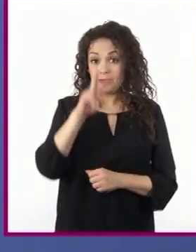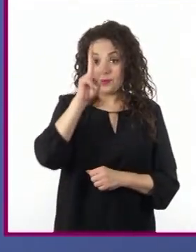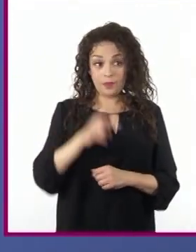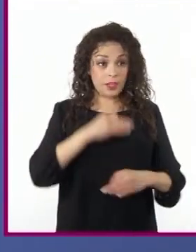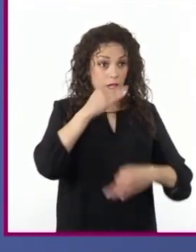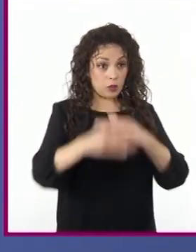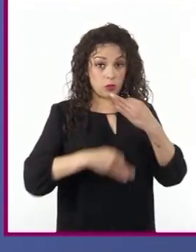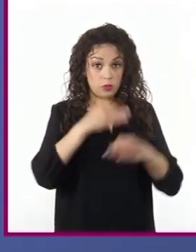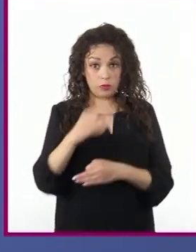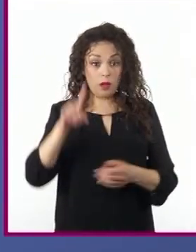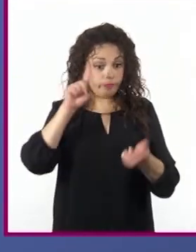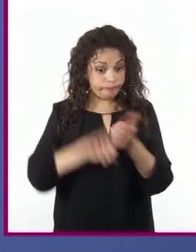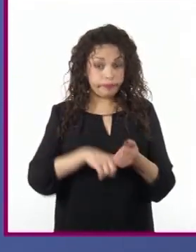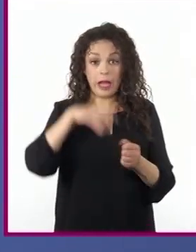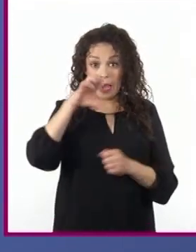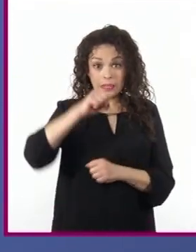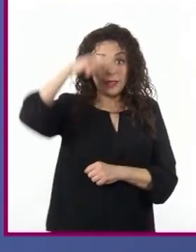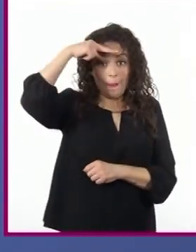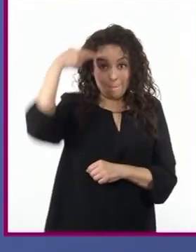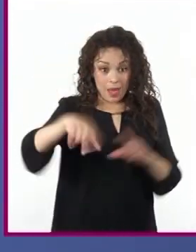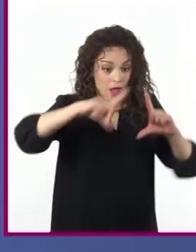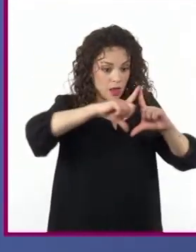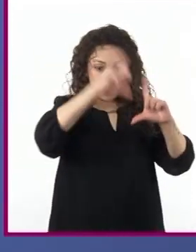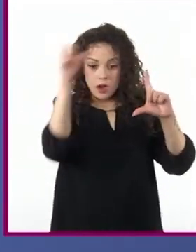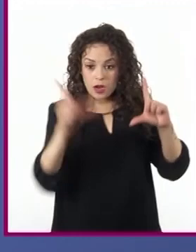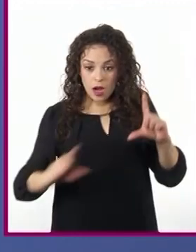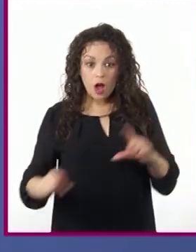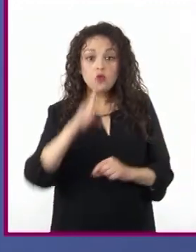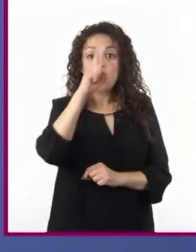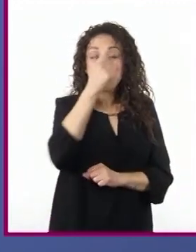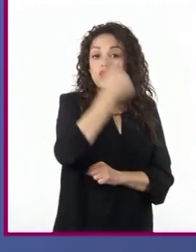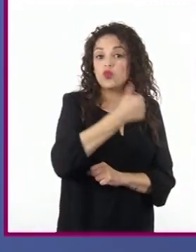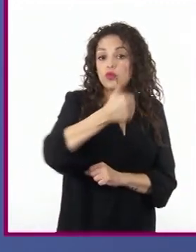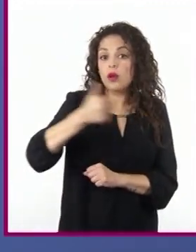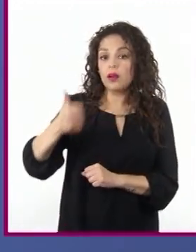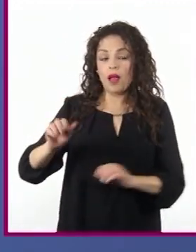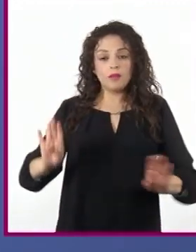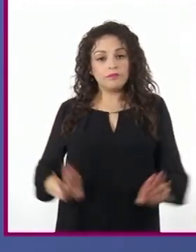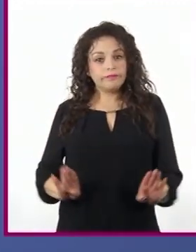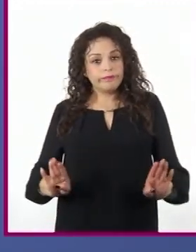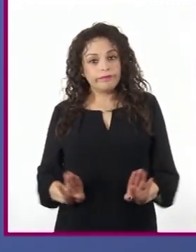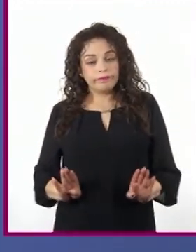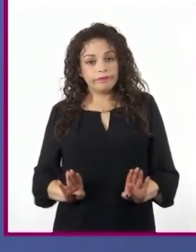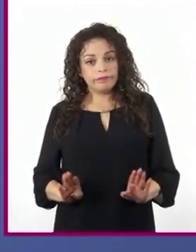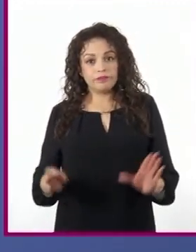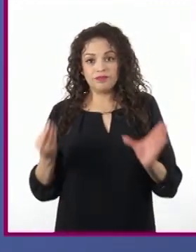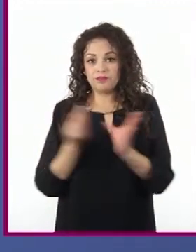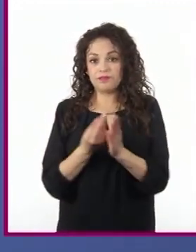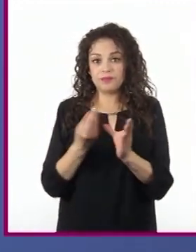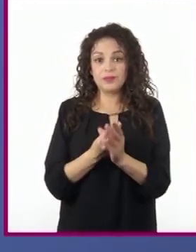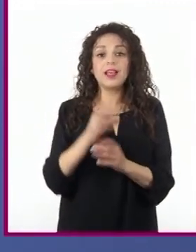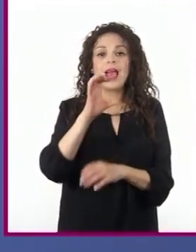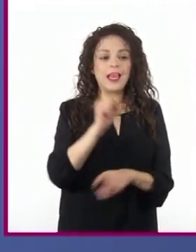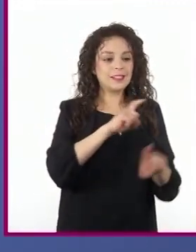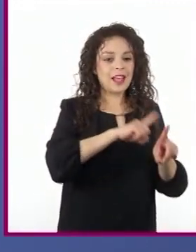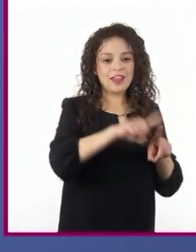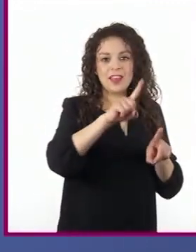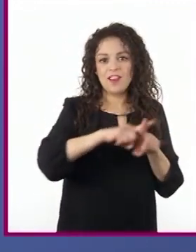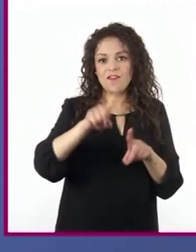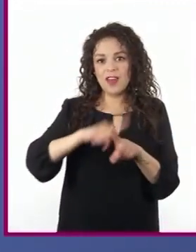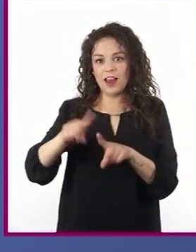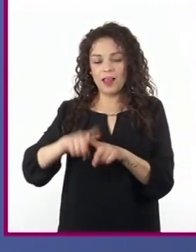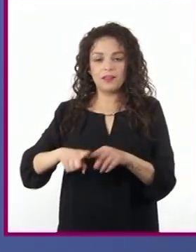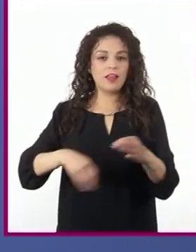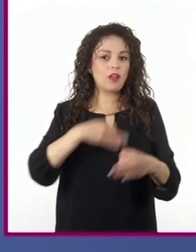todos somos mexicanos, cada una y uno de nosotros tenemos características que nos hacen diferentes a las y